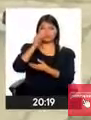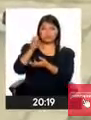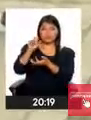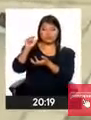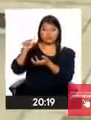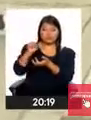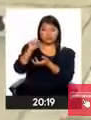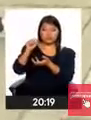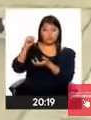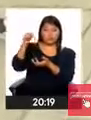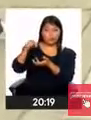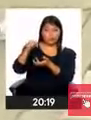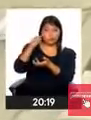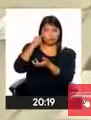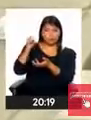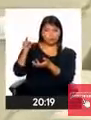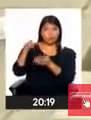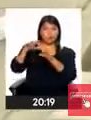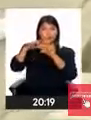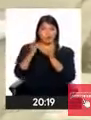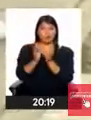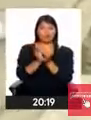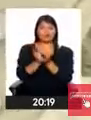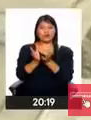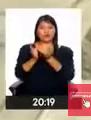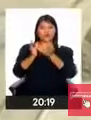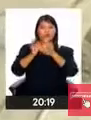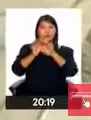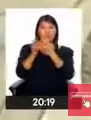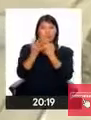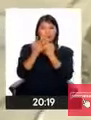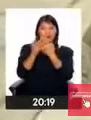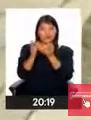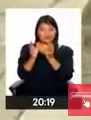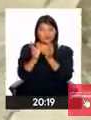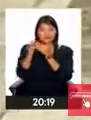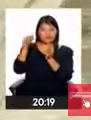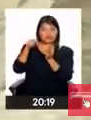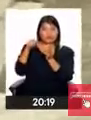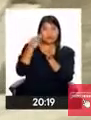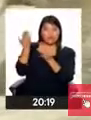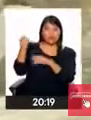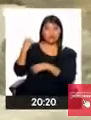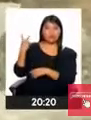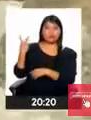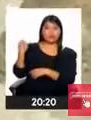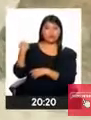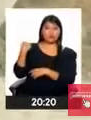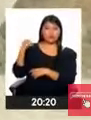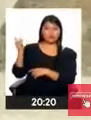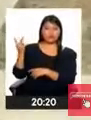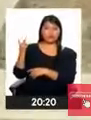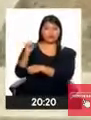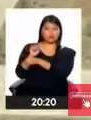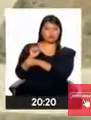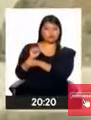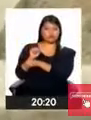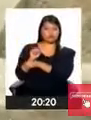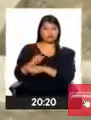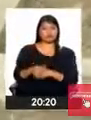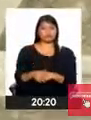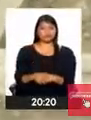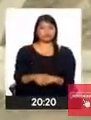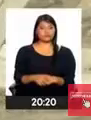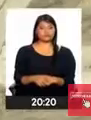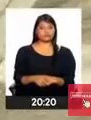desactivando la granada de guerra tipo piña que estaba en poder de estos dos delincuentes detenidos. Y una